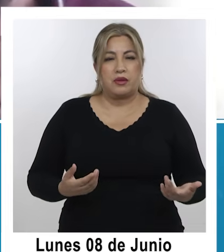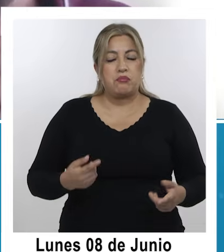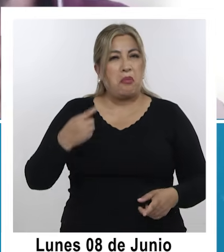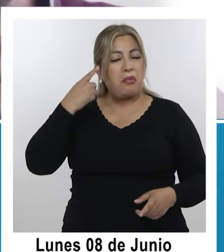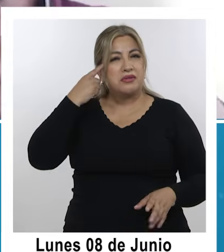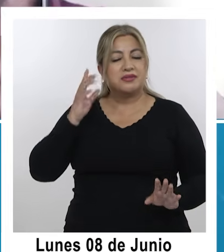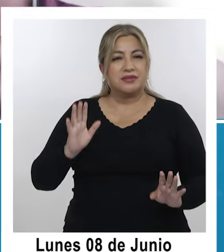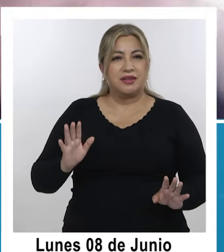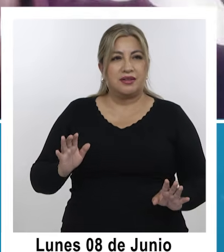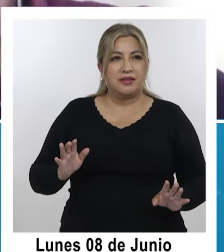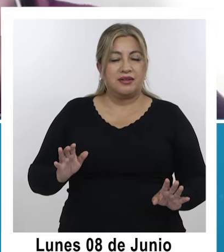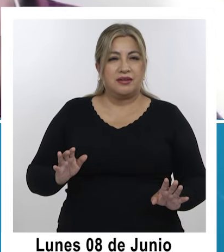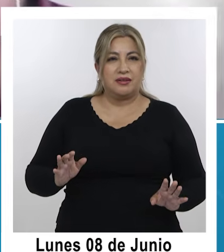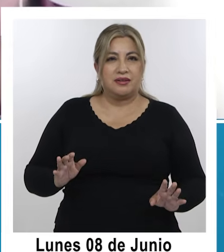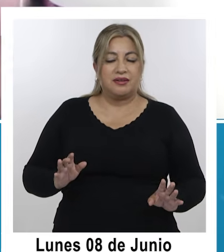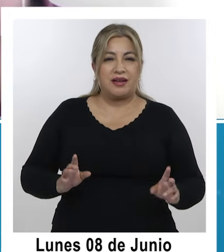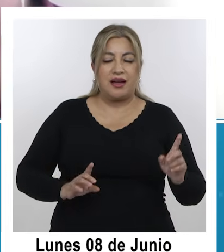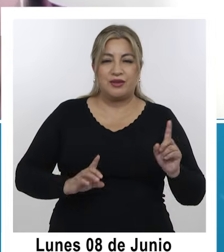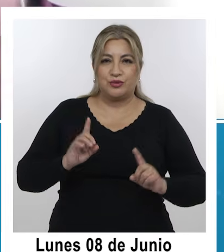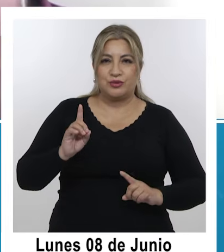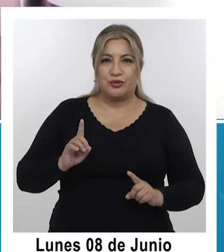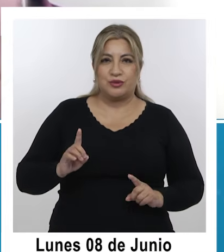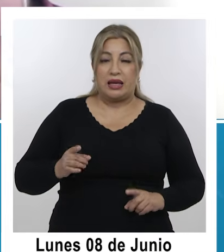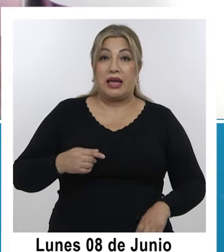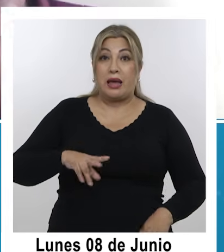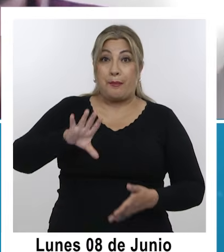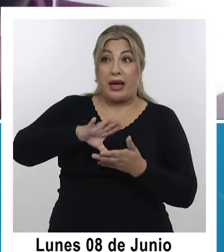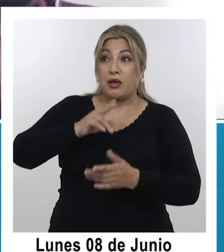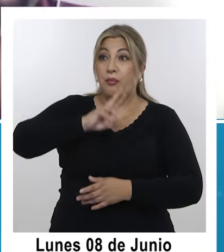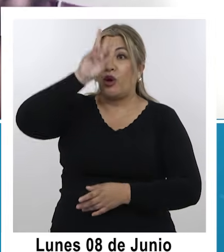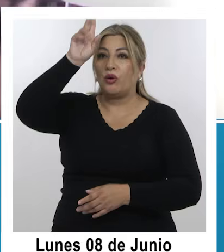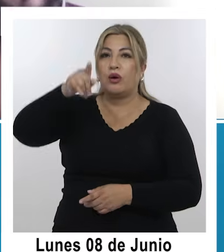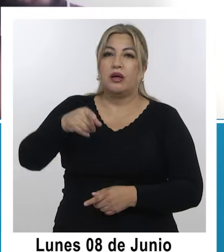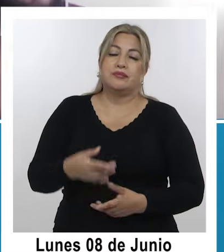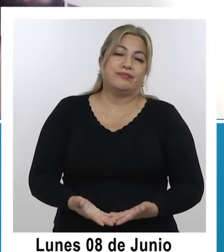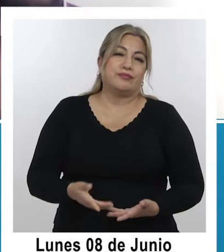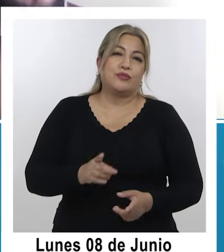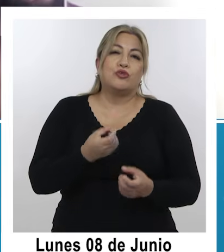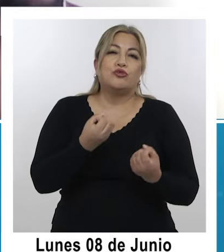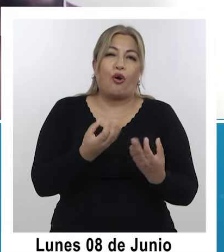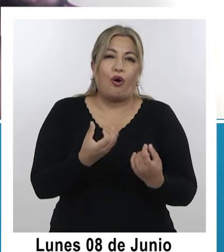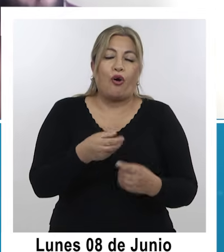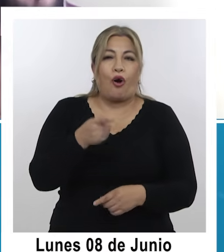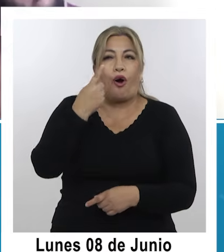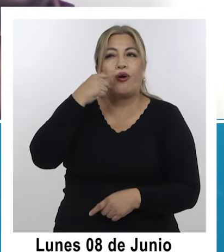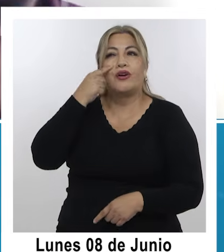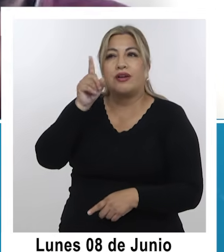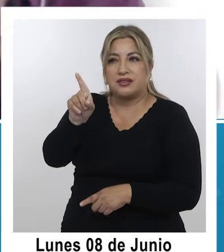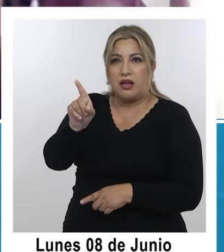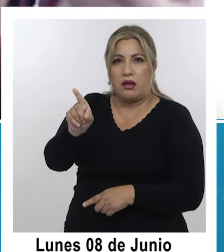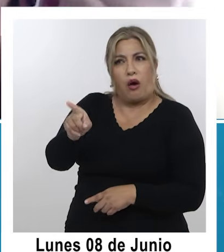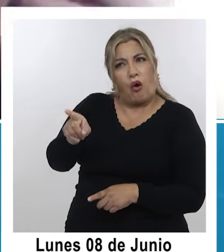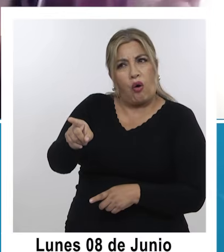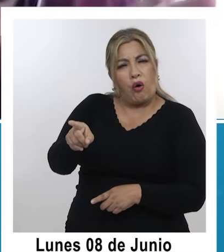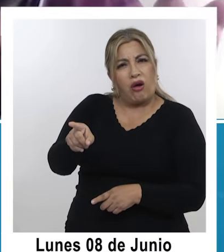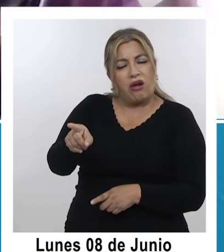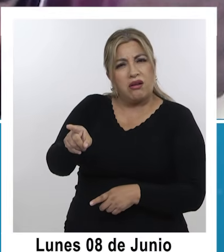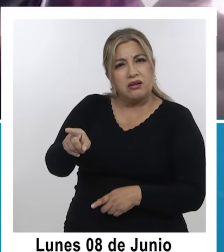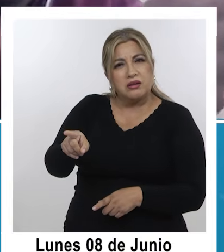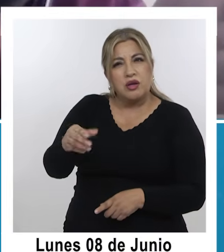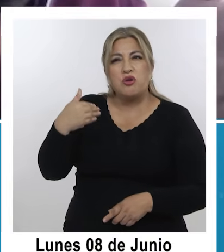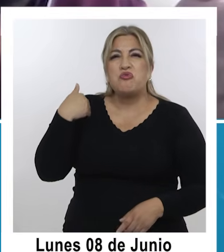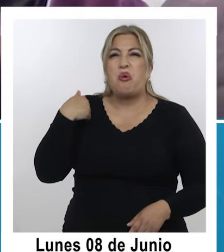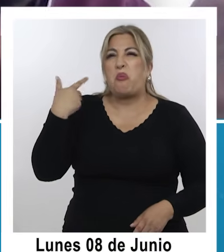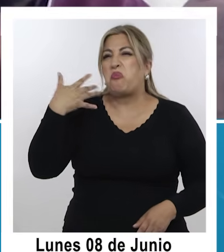digamos, esa fama que tiene el Perú en este rato, yo creo que tú lo sabes perfectamente cuando dicen, oye, pero ¿qué importa